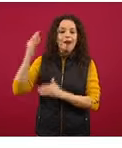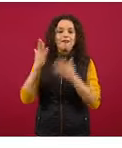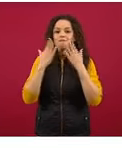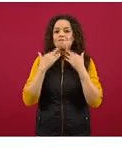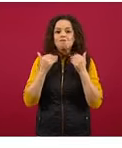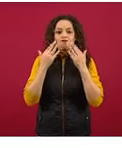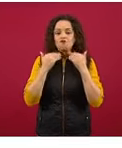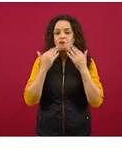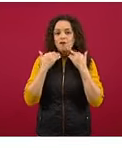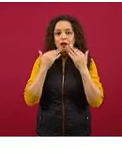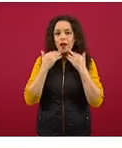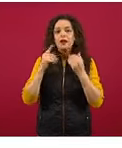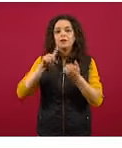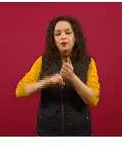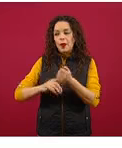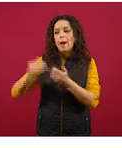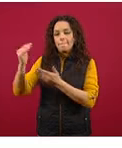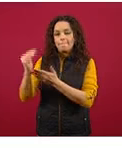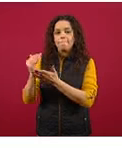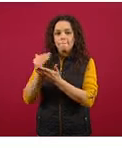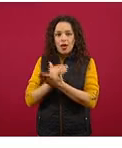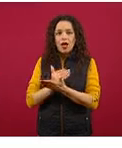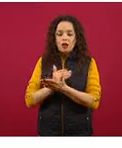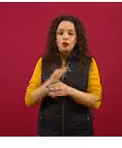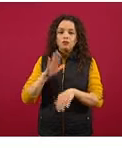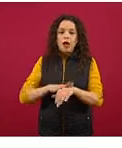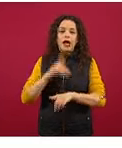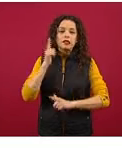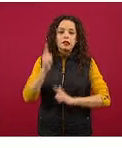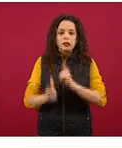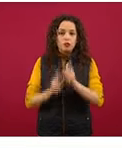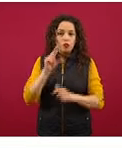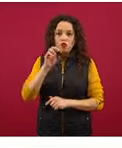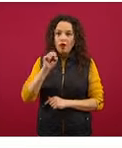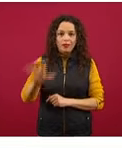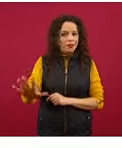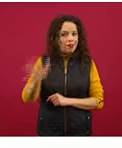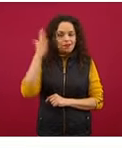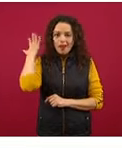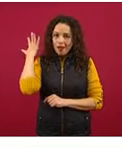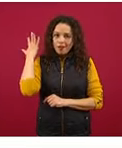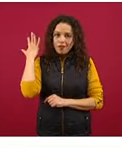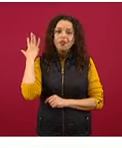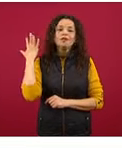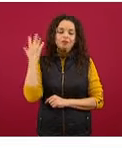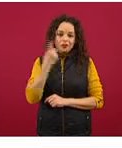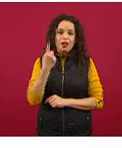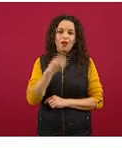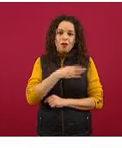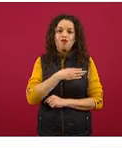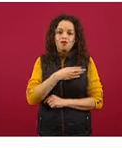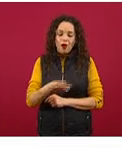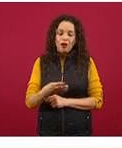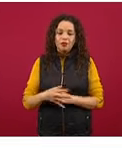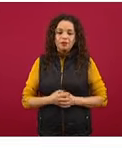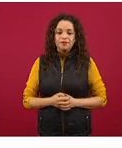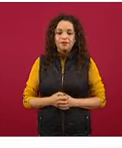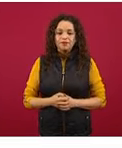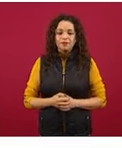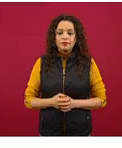misma velocidad que el número de defunciones, afortunadamente. Tenemos, como lo comenté, un total